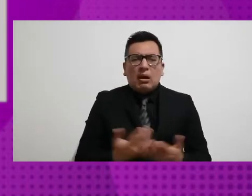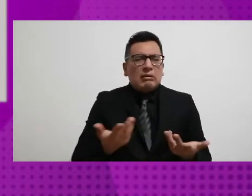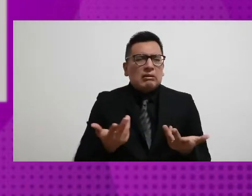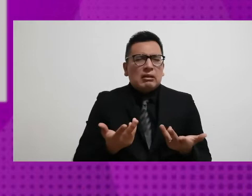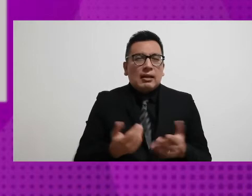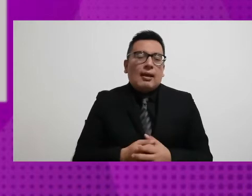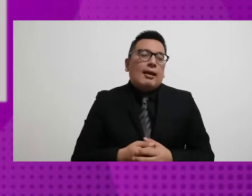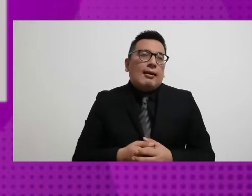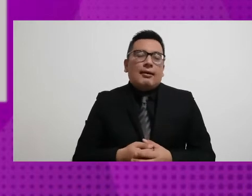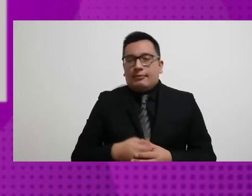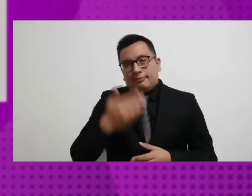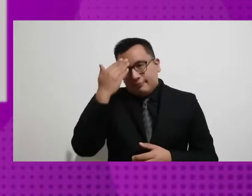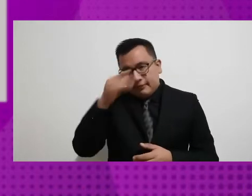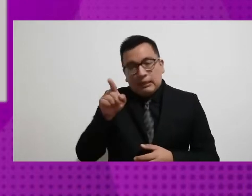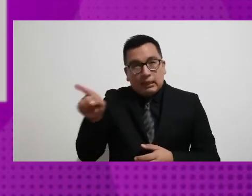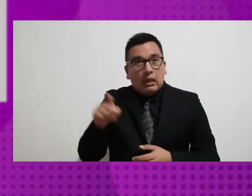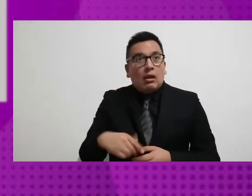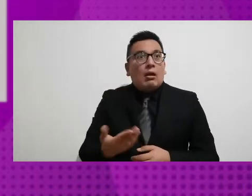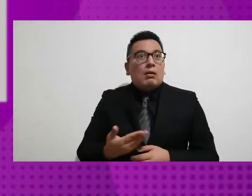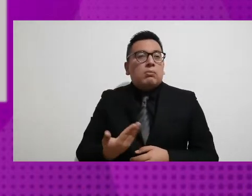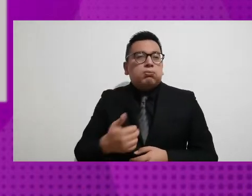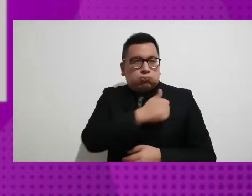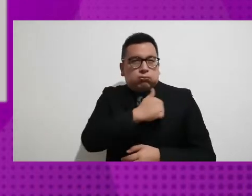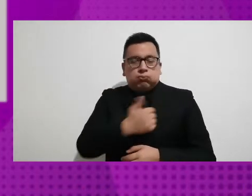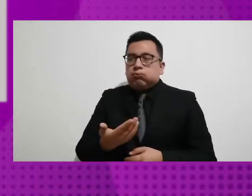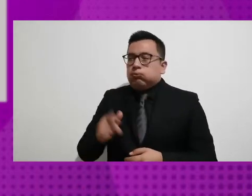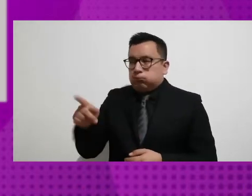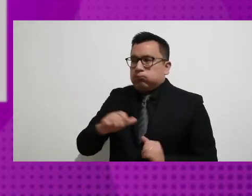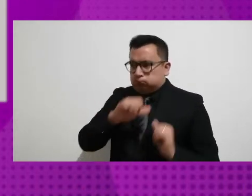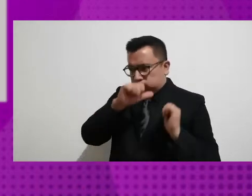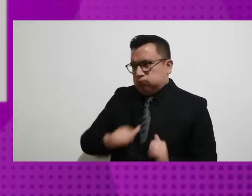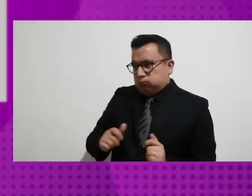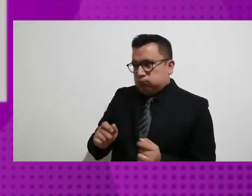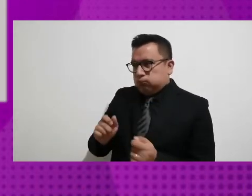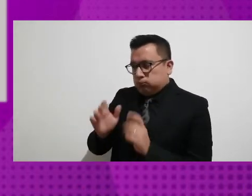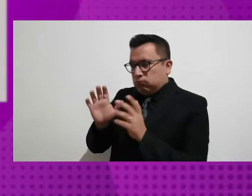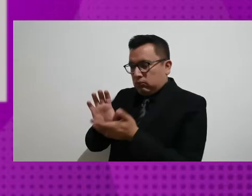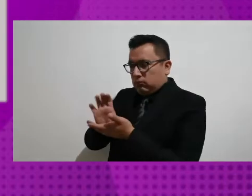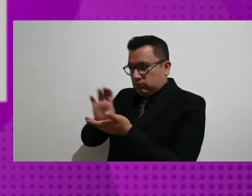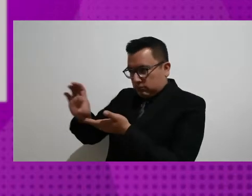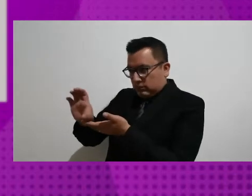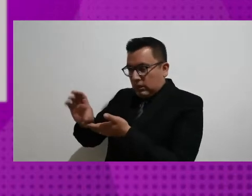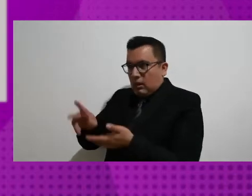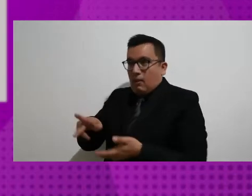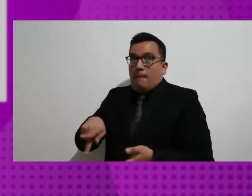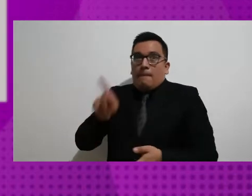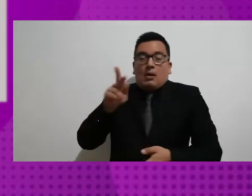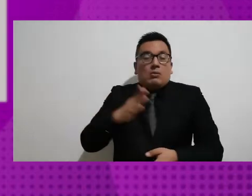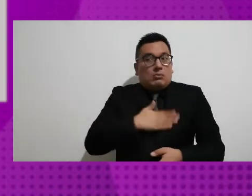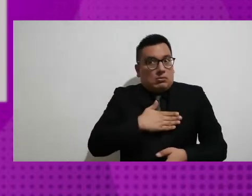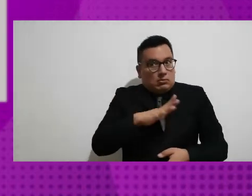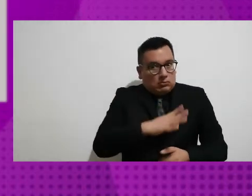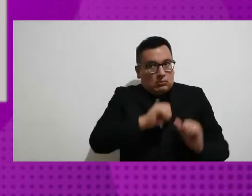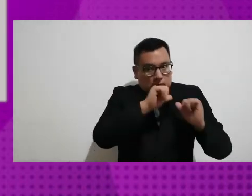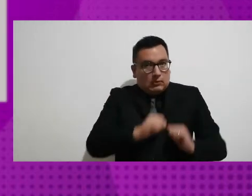y reservando todas las demás competencias a los Estados, convertidos ya en entidades federativas.